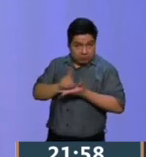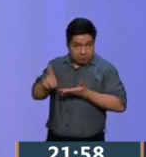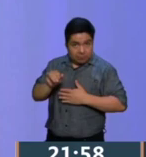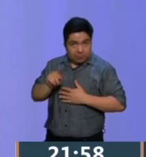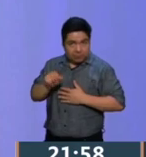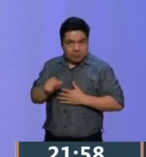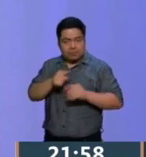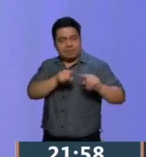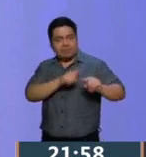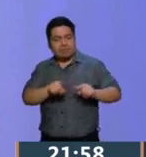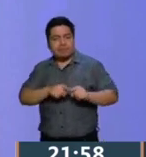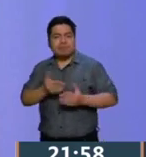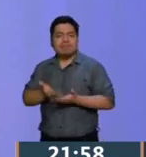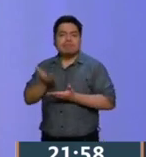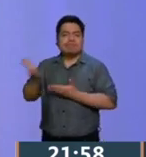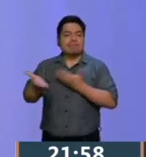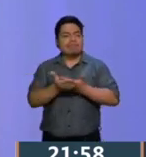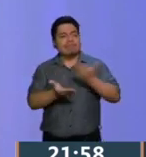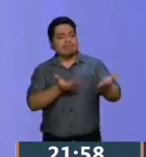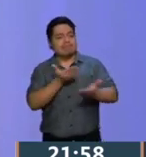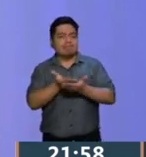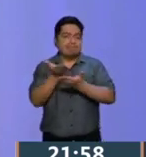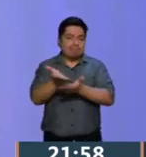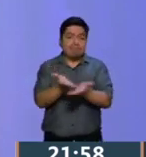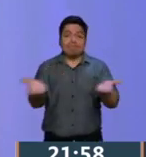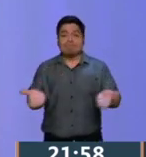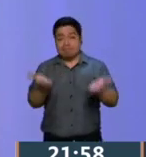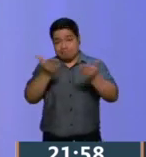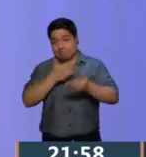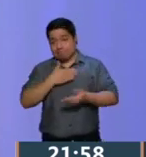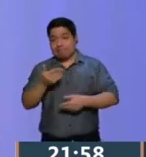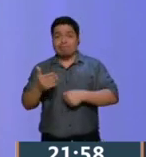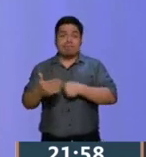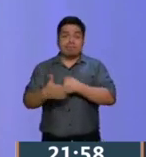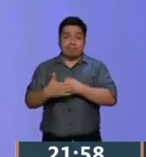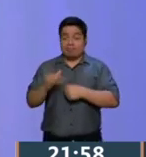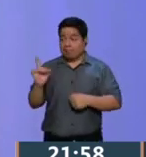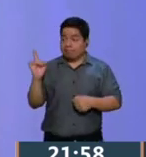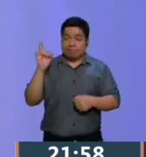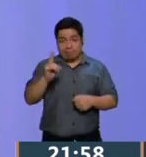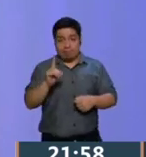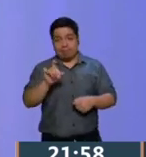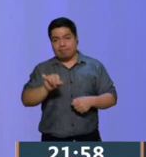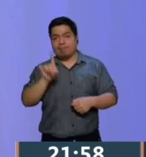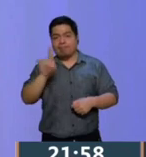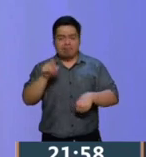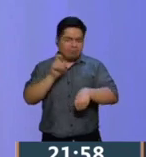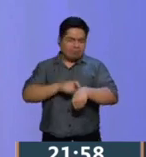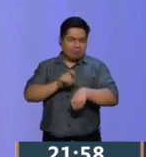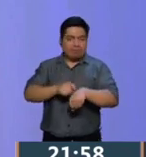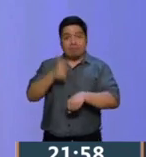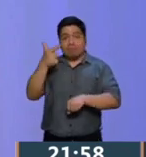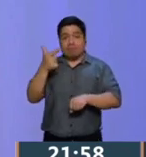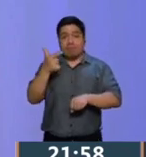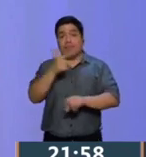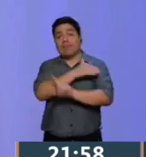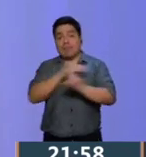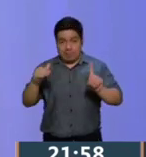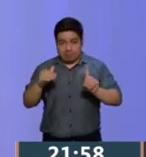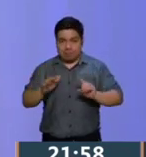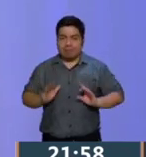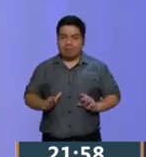de lo que las distintas candidaturas presenten en el debate. Lo esperamos el próximo domingo 21 en punto de las